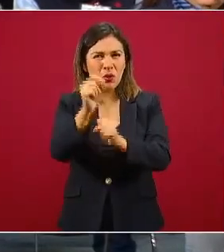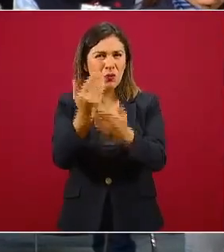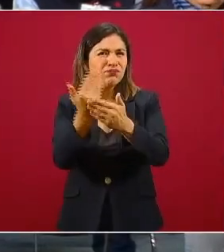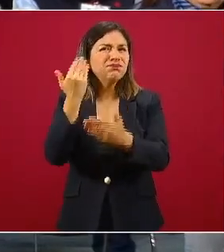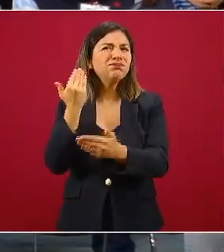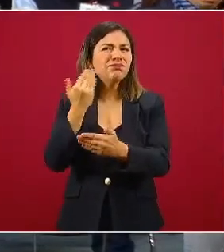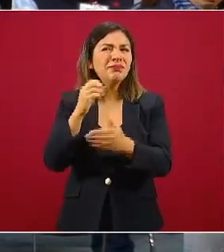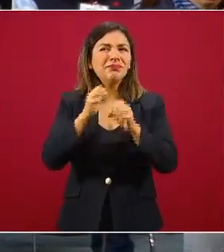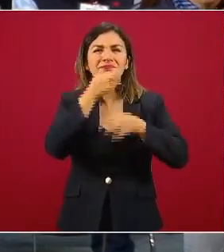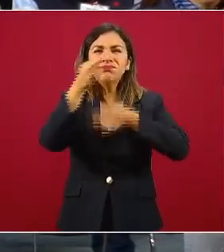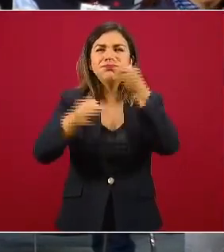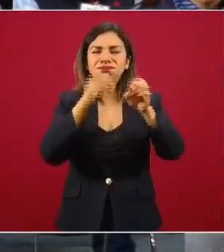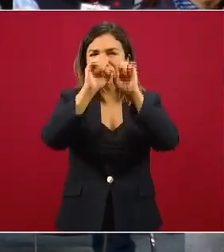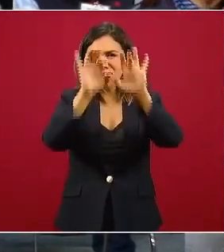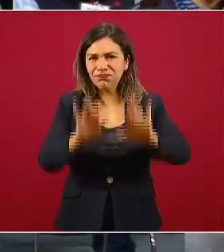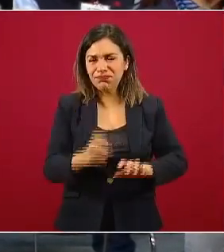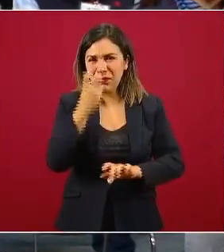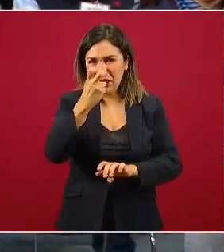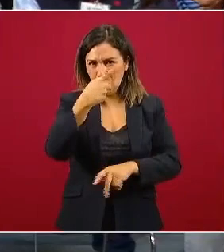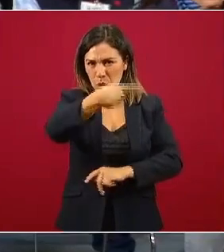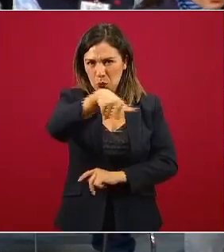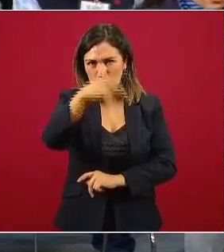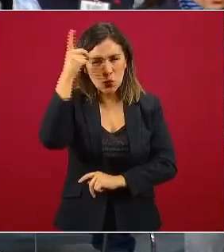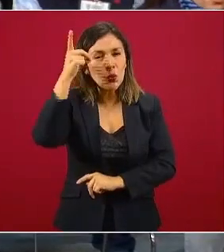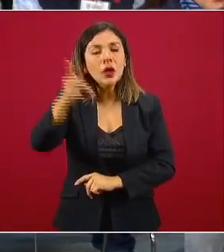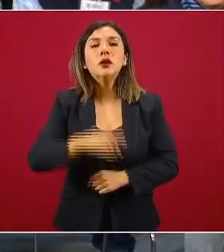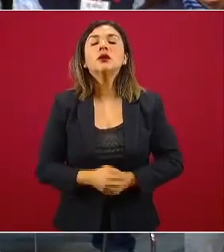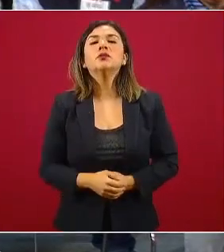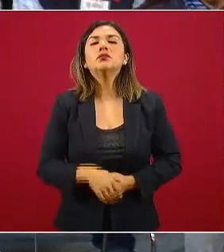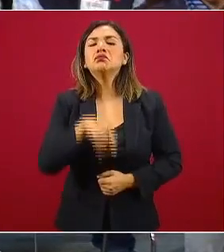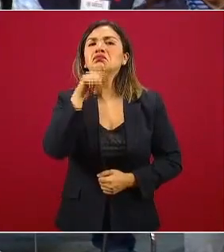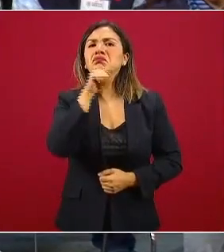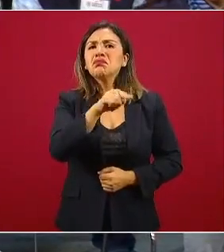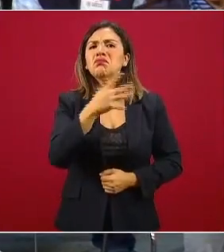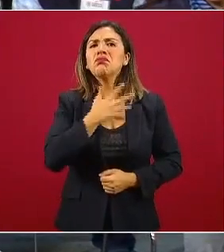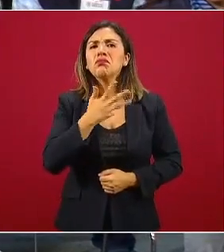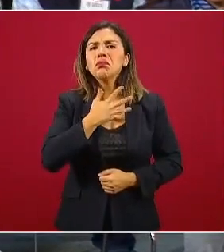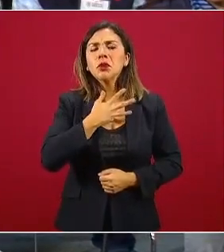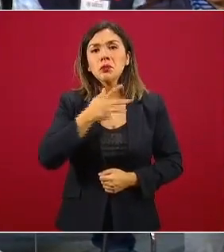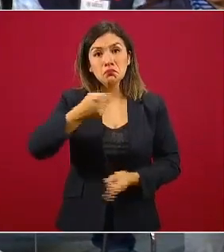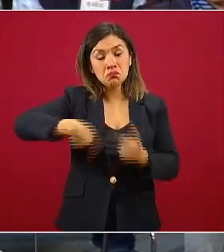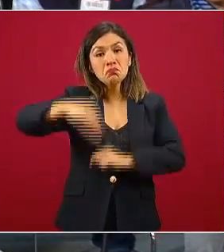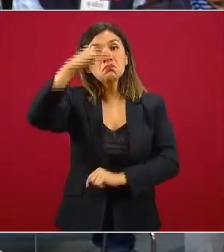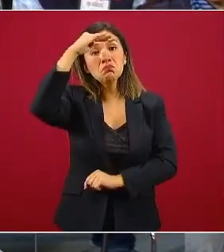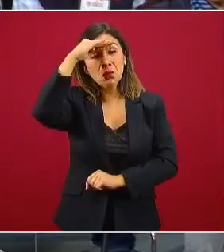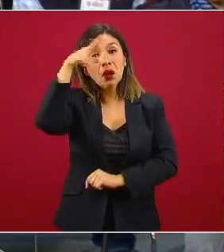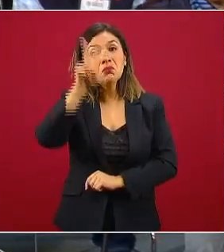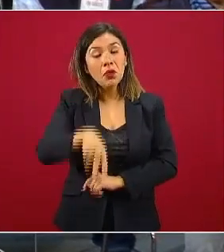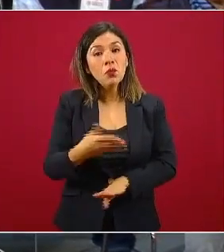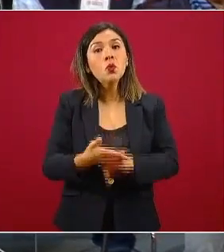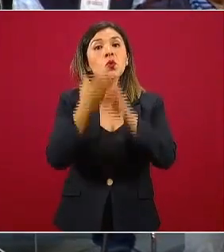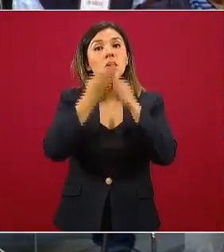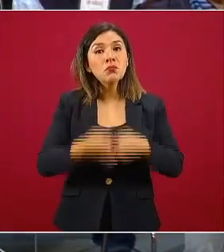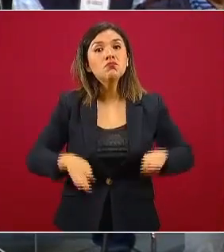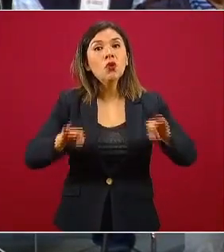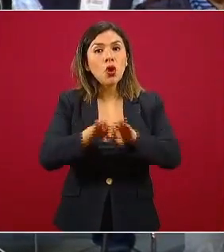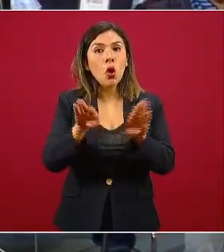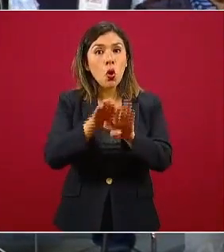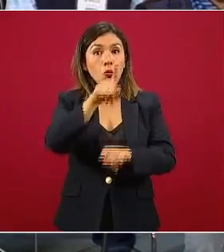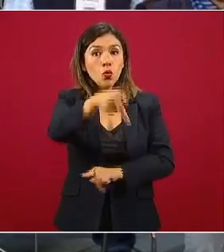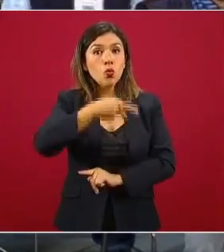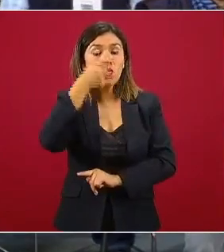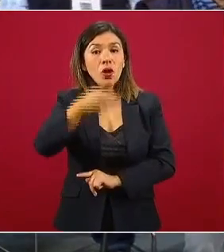usted publicó ese ensayo, en el cual consideramos, pues sí, que es muy importante y como usted lo escribió,